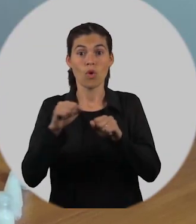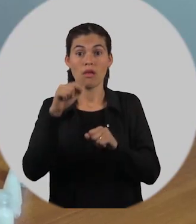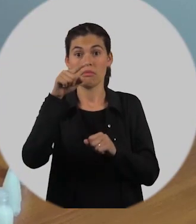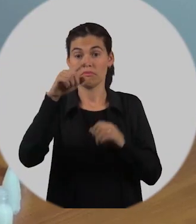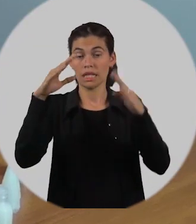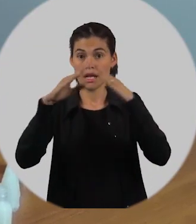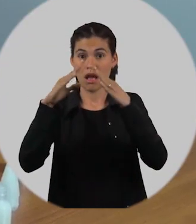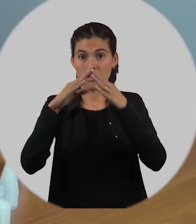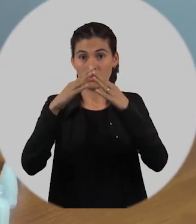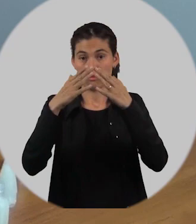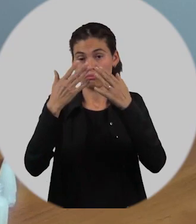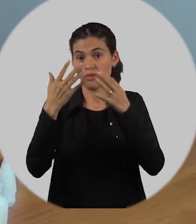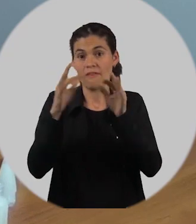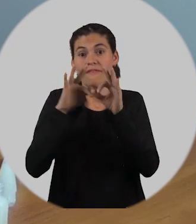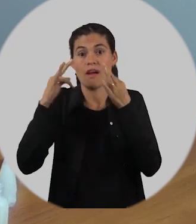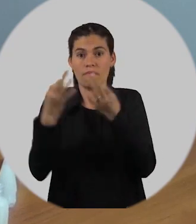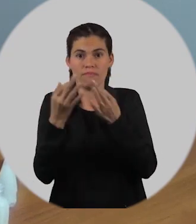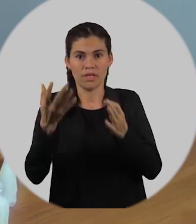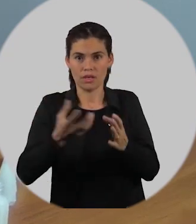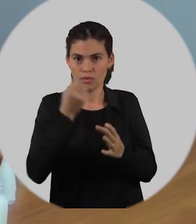Ya sea para usar en la casa,